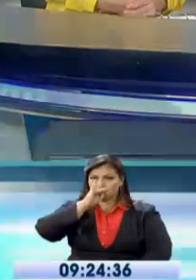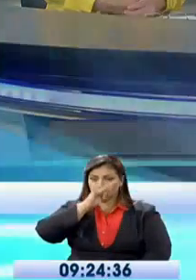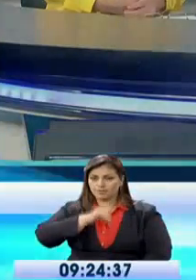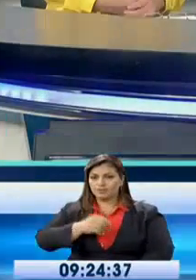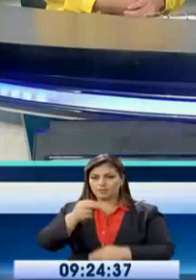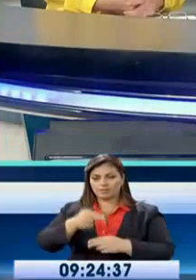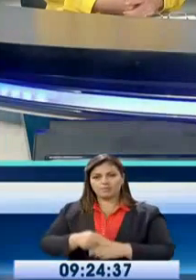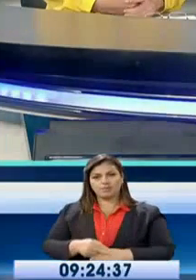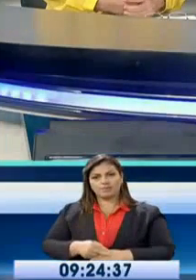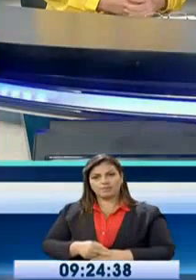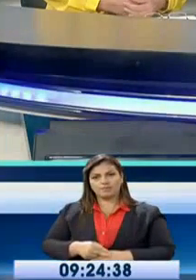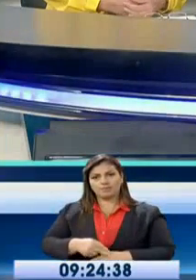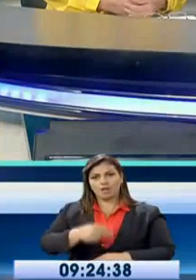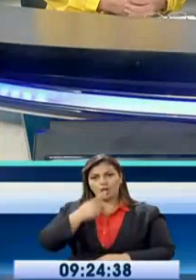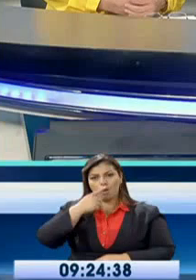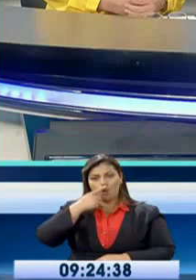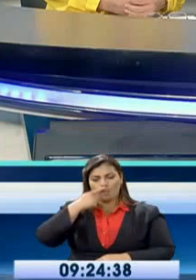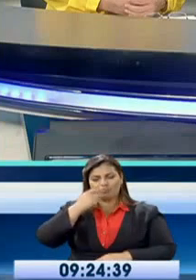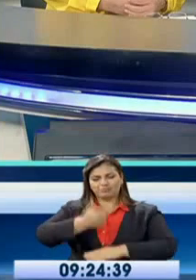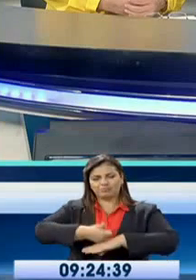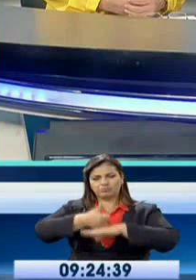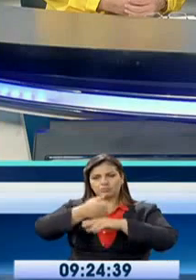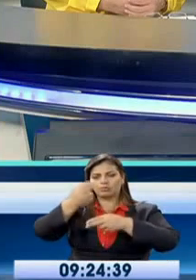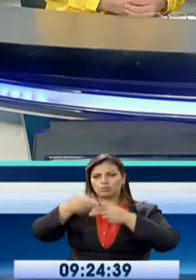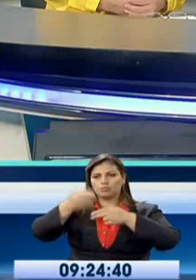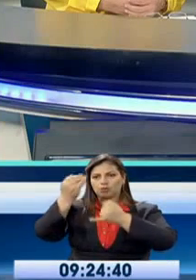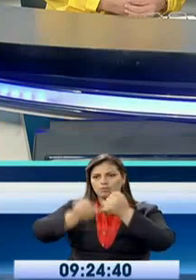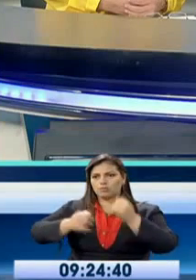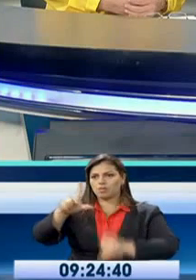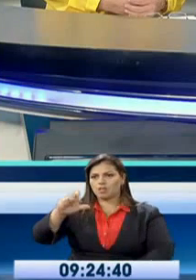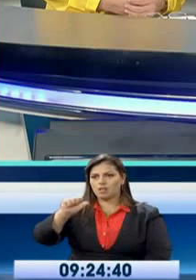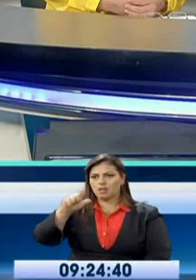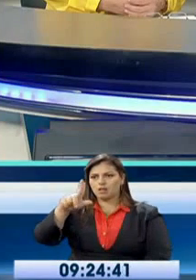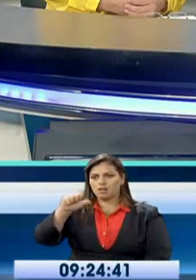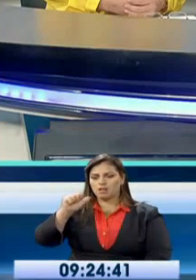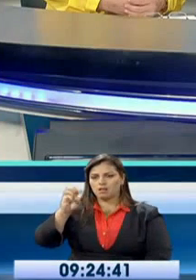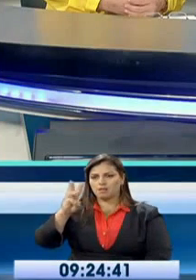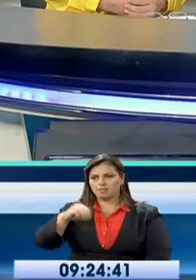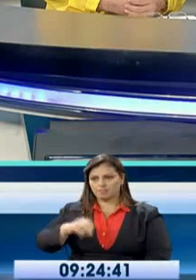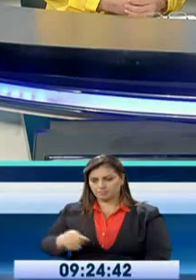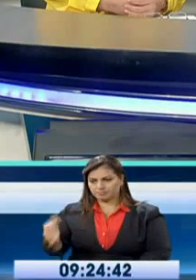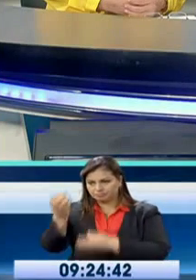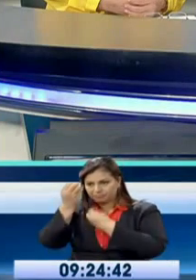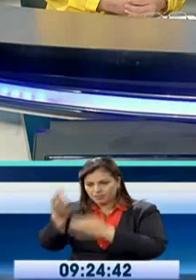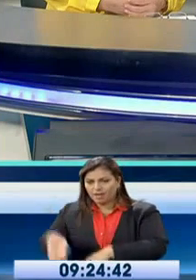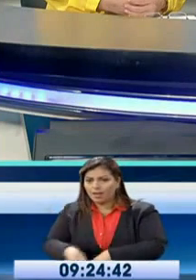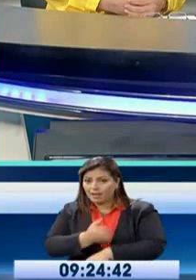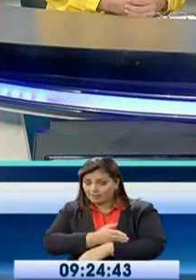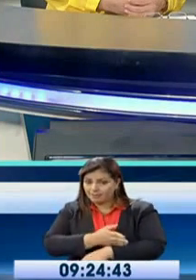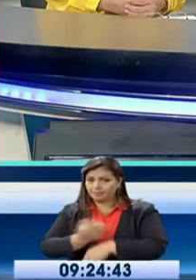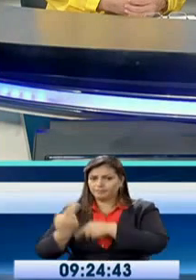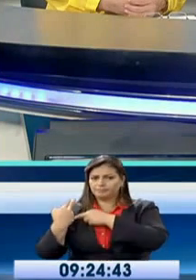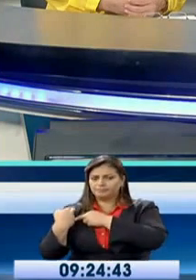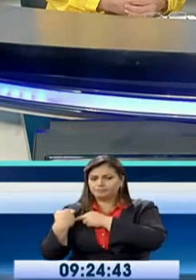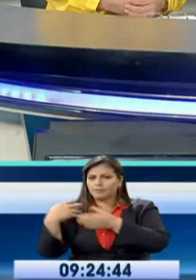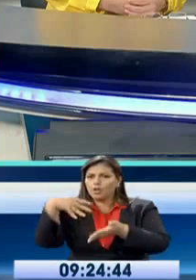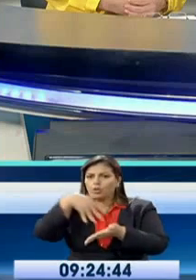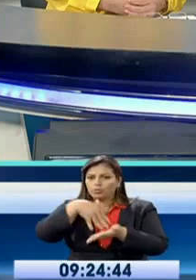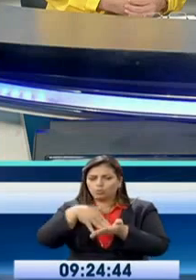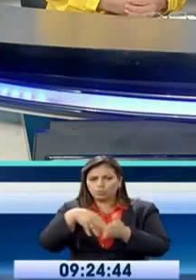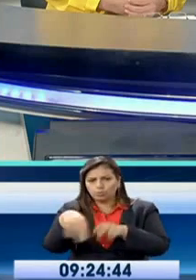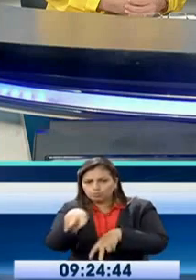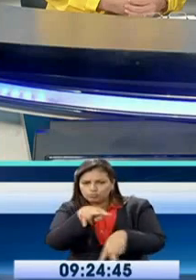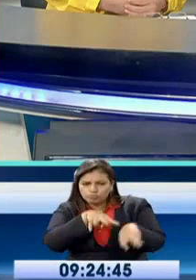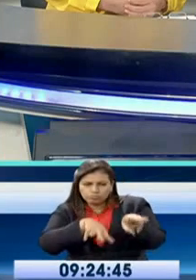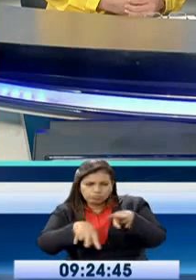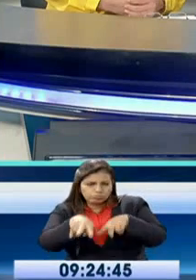poner en vigencia pronto, del contrarreflujo, que se llama, que es el sentido Guayaquil, abrir un otro carril